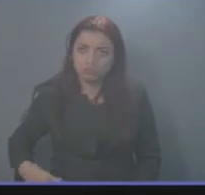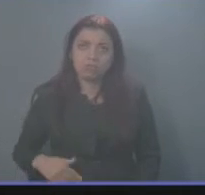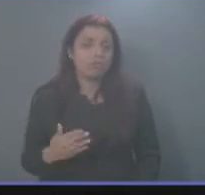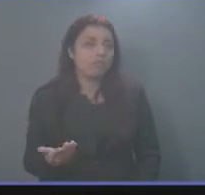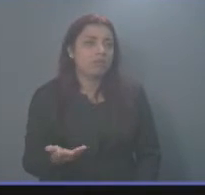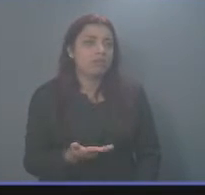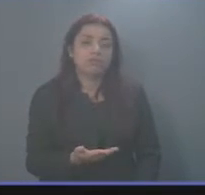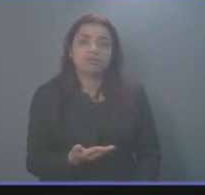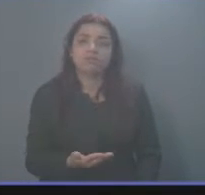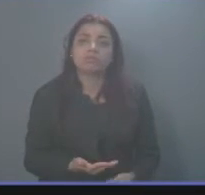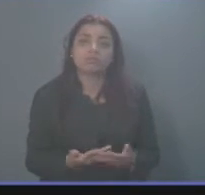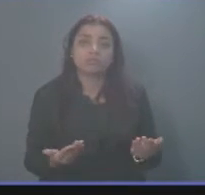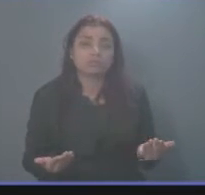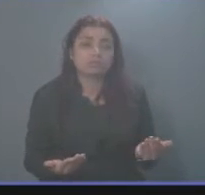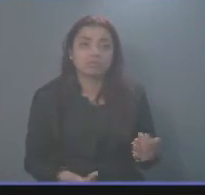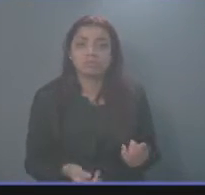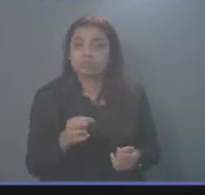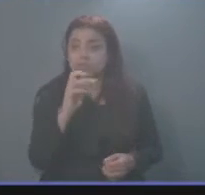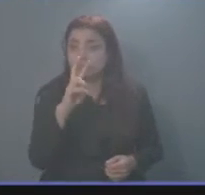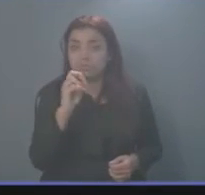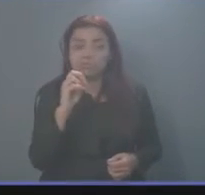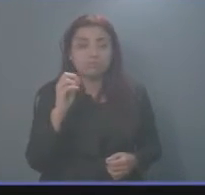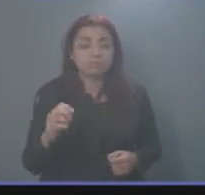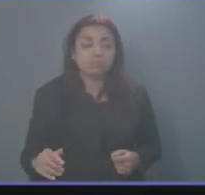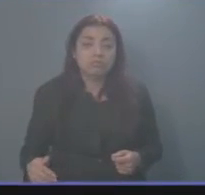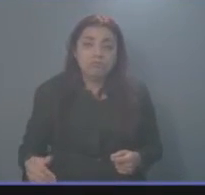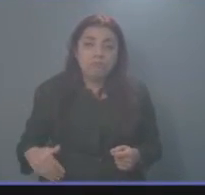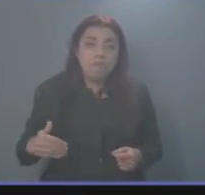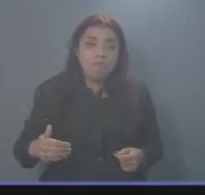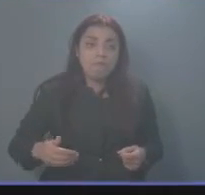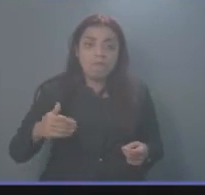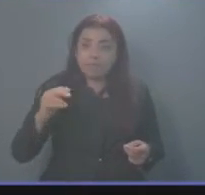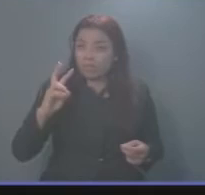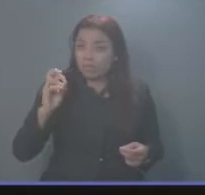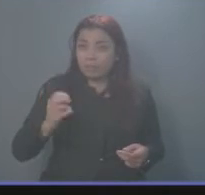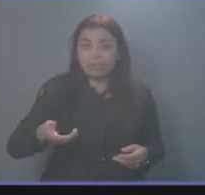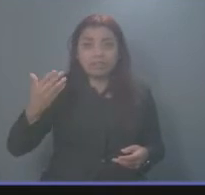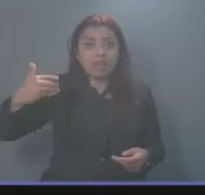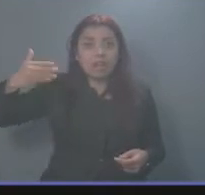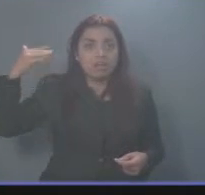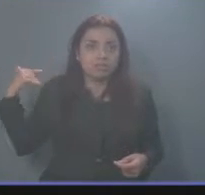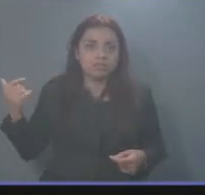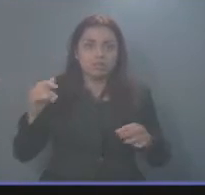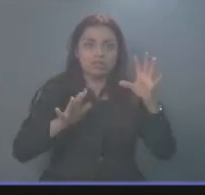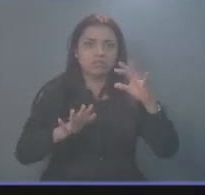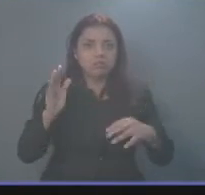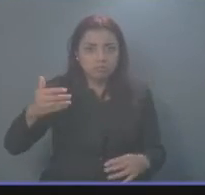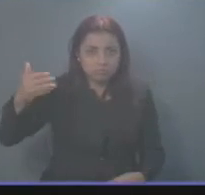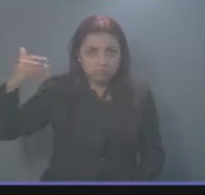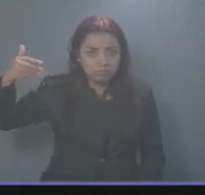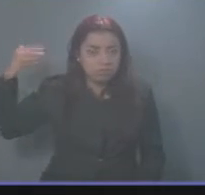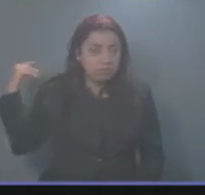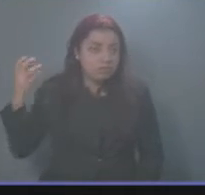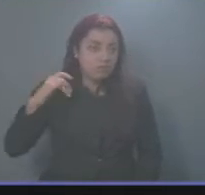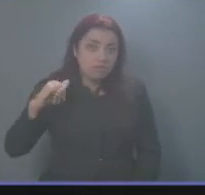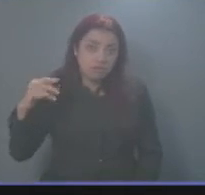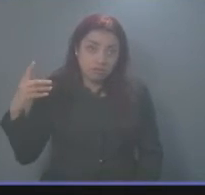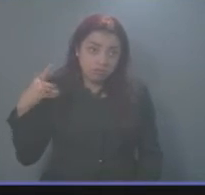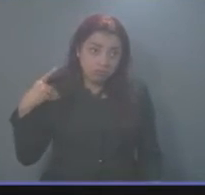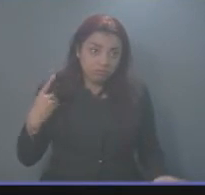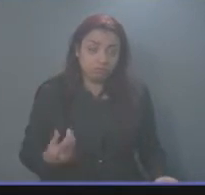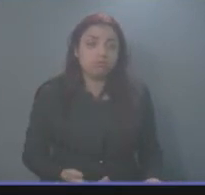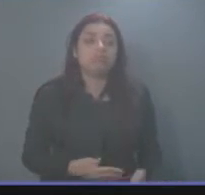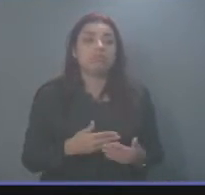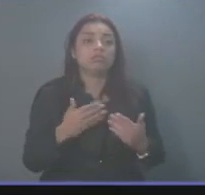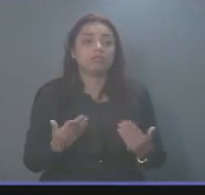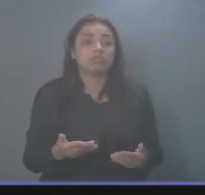que no eran reconocidas tienen 20 años, 15 años de ser presidente o ser miembro de la junta directiva. Hoy les